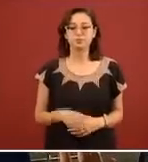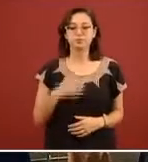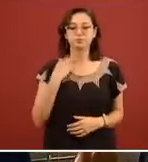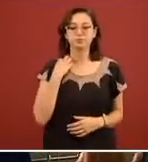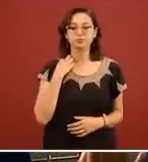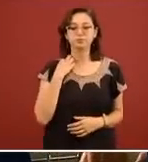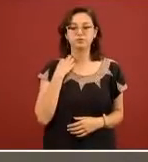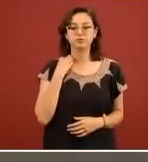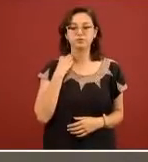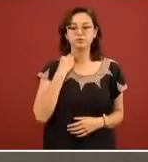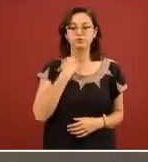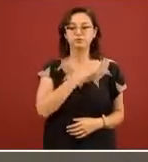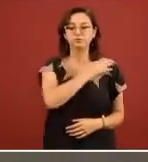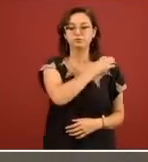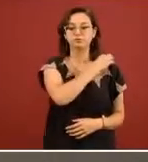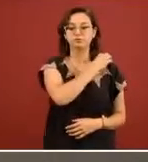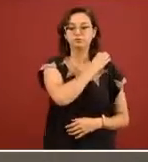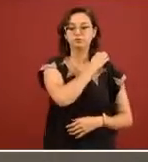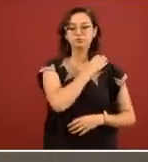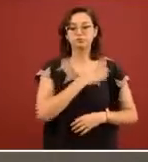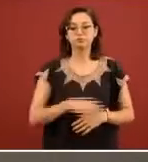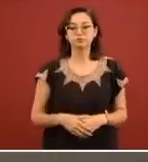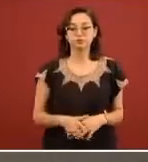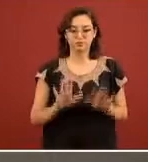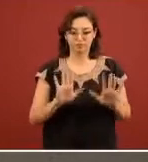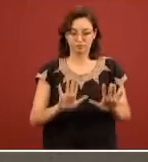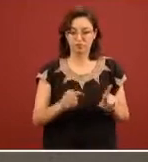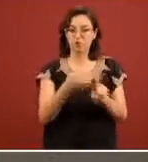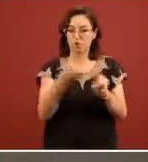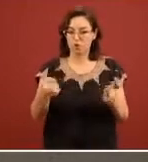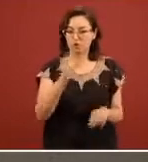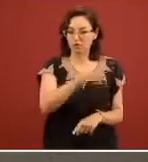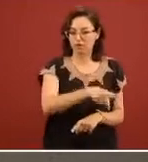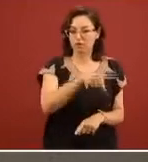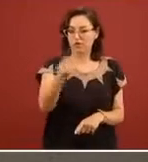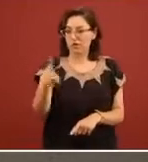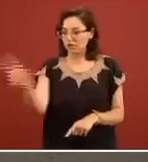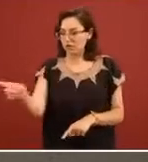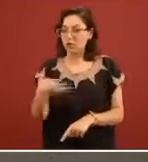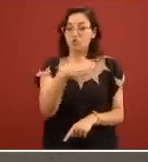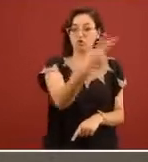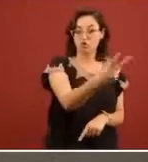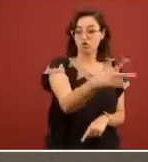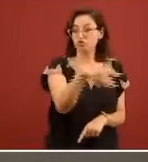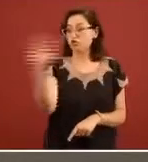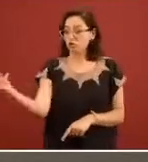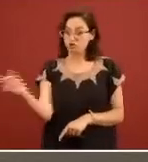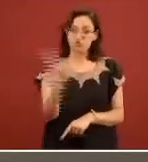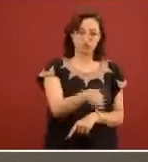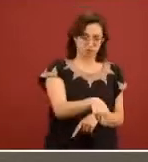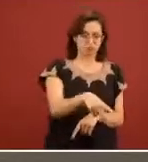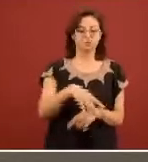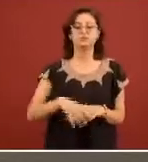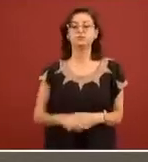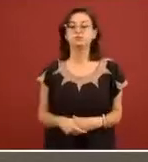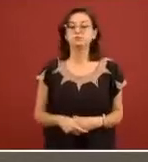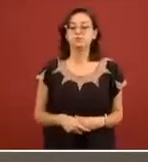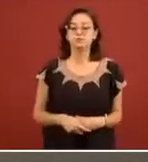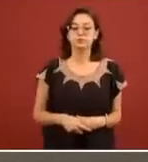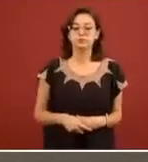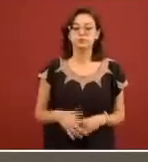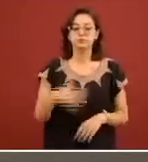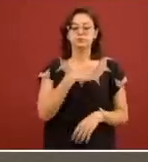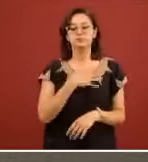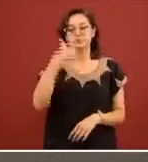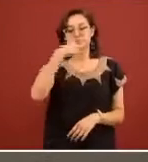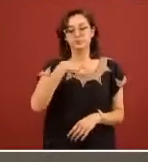Porque hay turnos aquí, si no, nos estamos saltando. Las dos compañeras que están allá atrás, usted, ellos dos, y luego nos pasamos con usted.